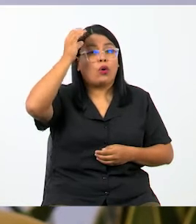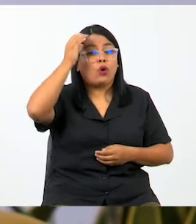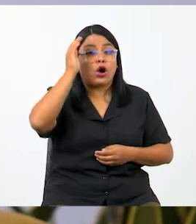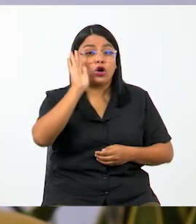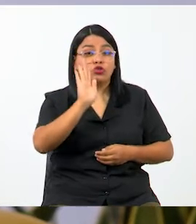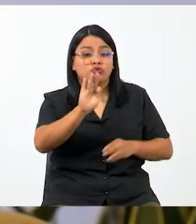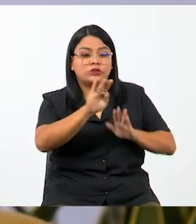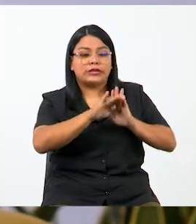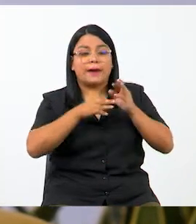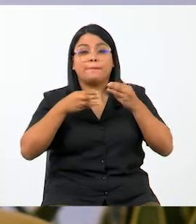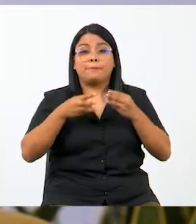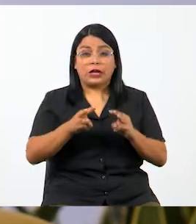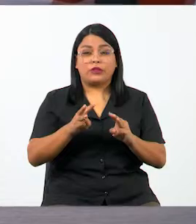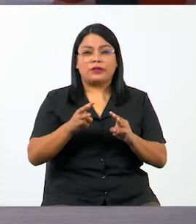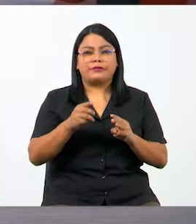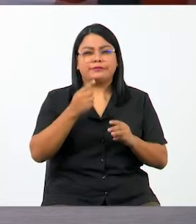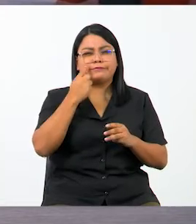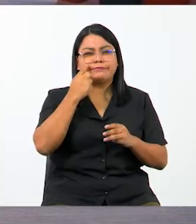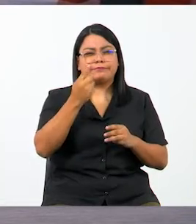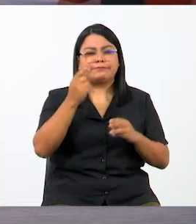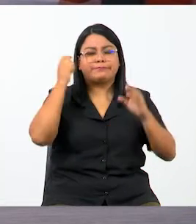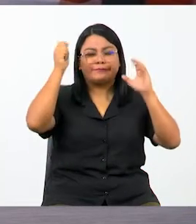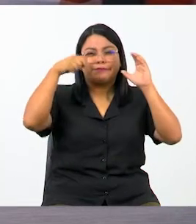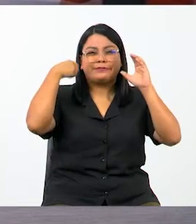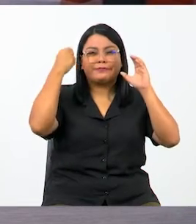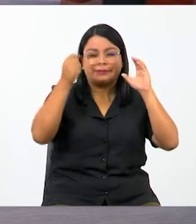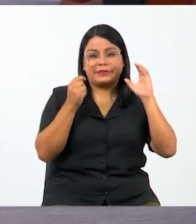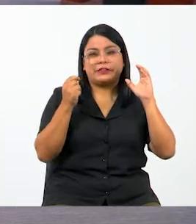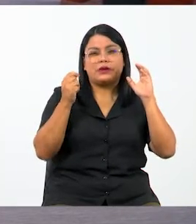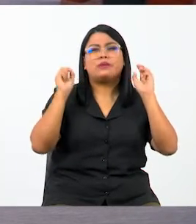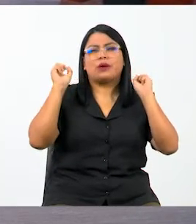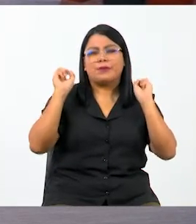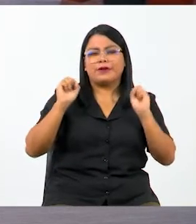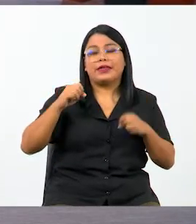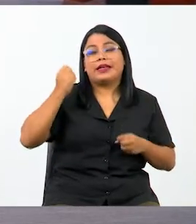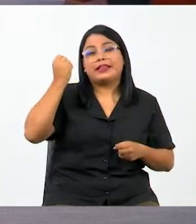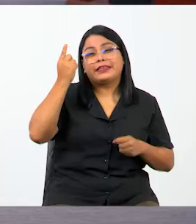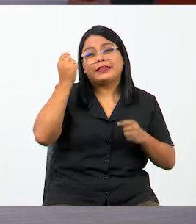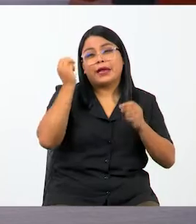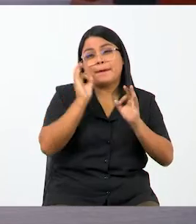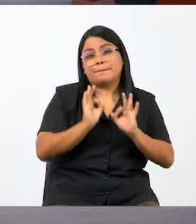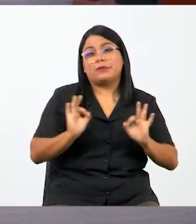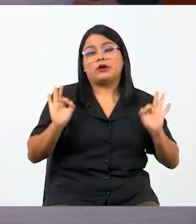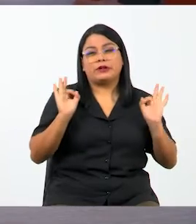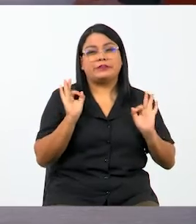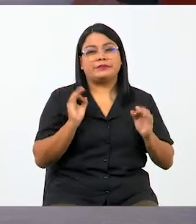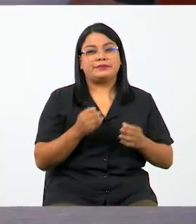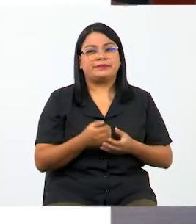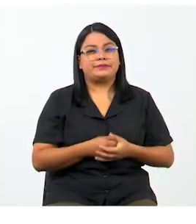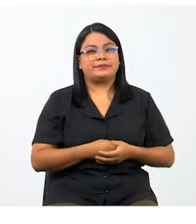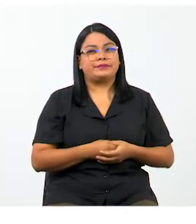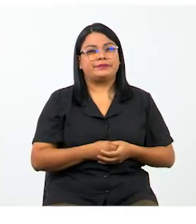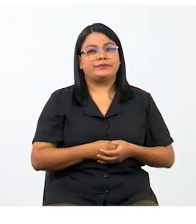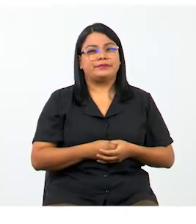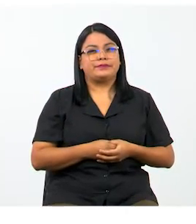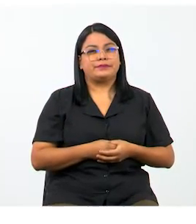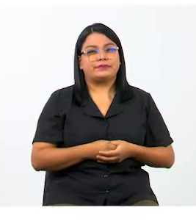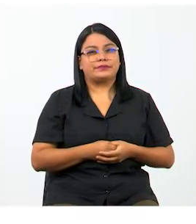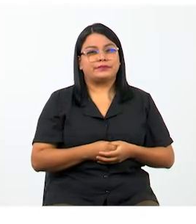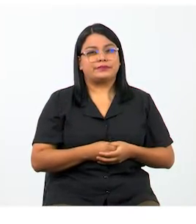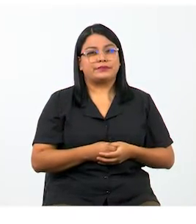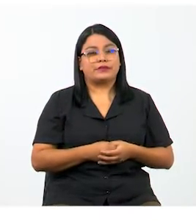quieres, podemos ver el siguiente recurso para conocer más a detalle de qué se trata. En cada unidad